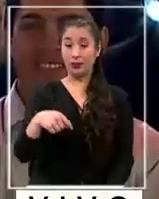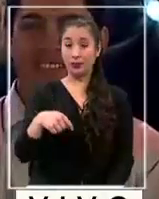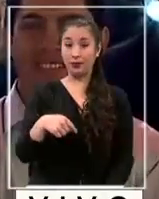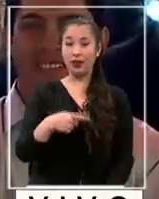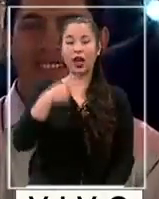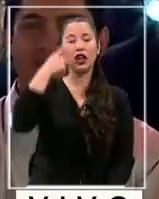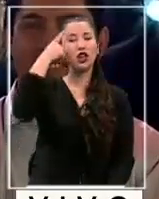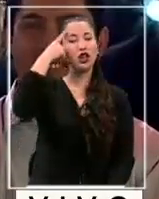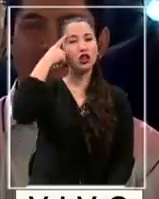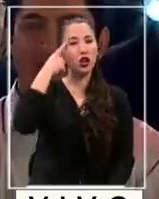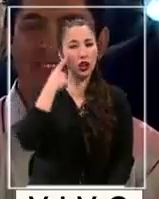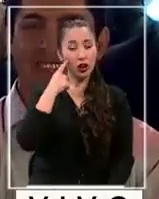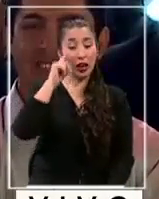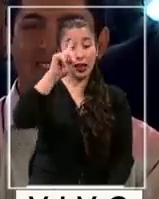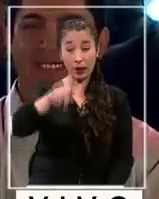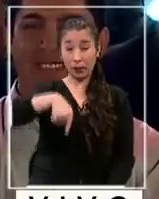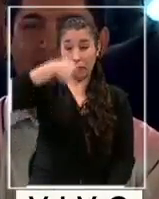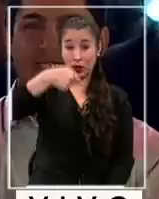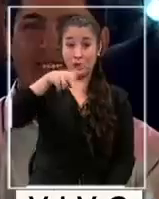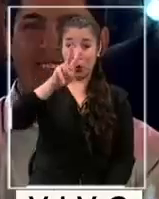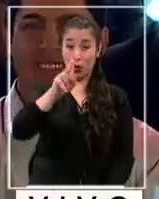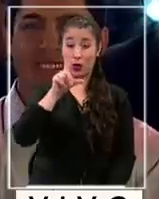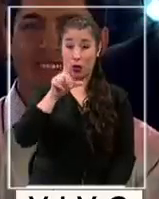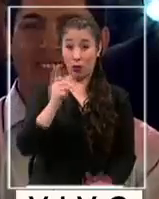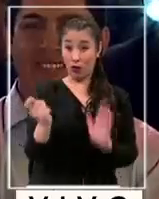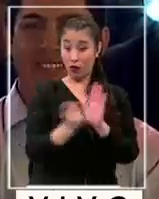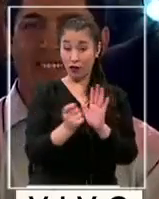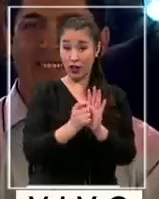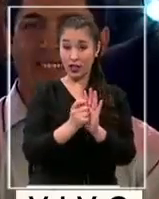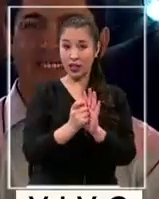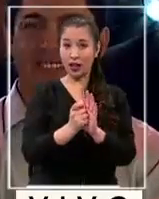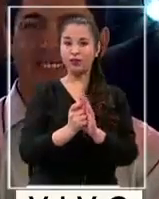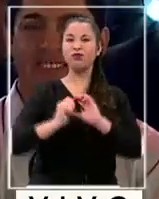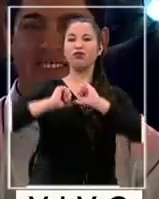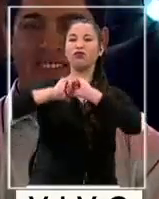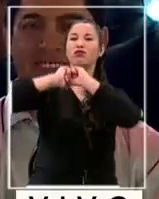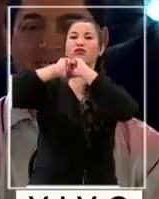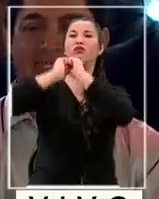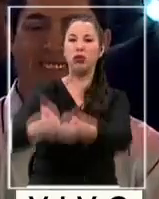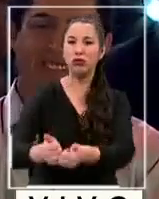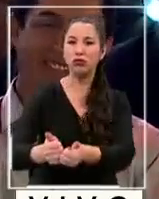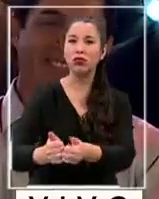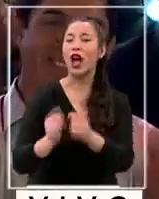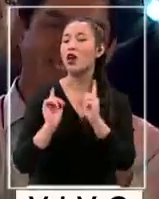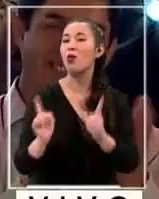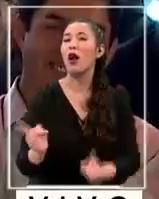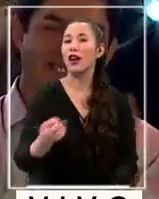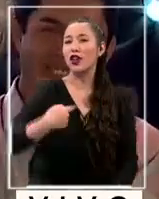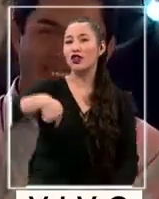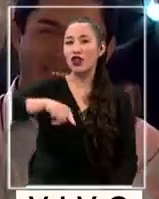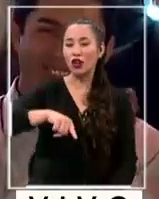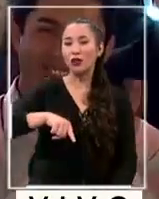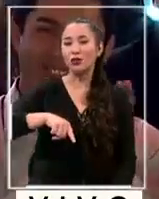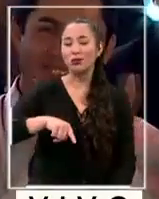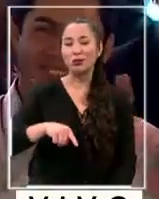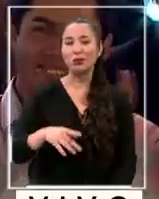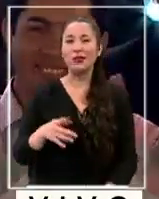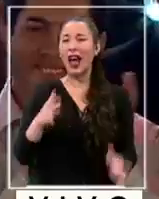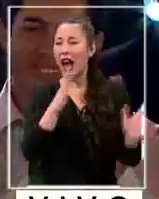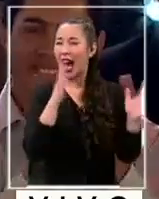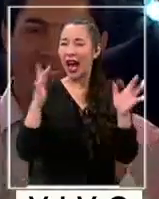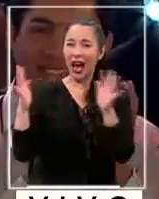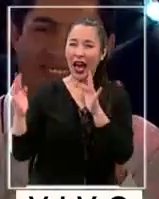creo que el próximo 2 de julio, volveremos a derrotar al destino y seremos el campeón.